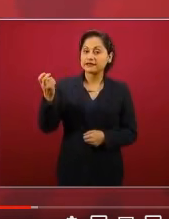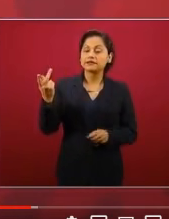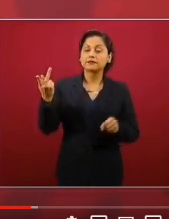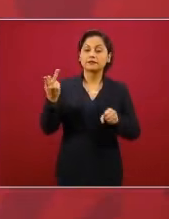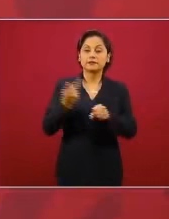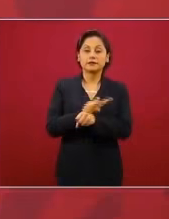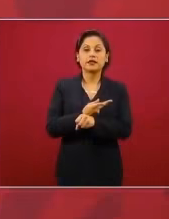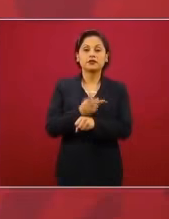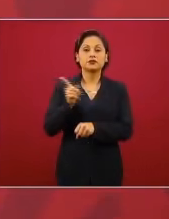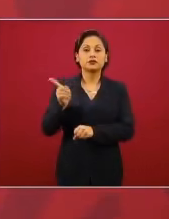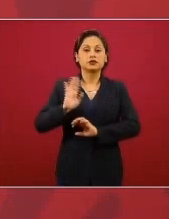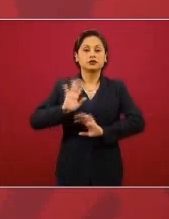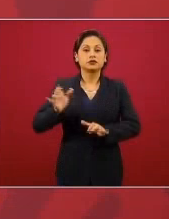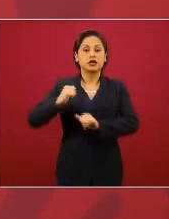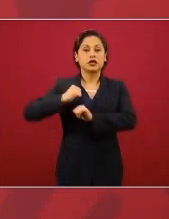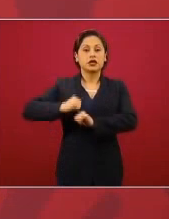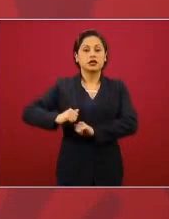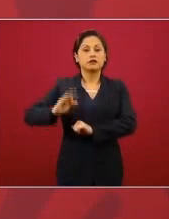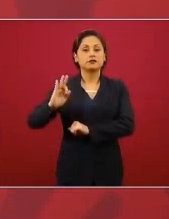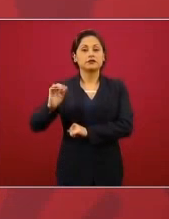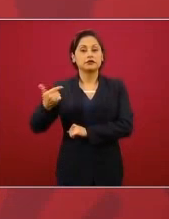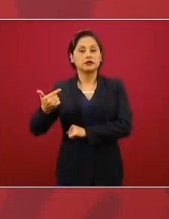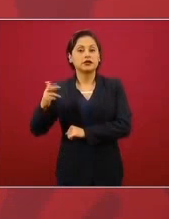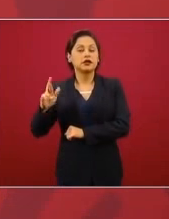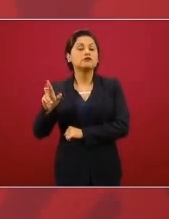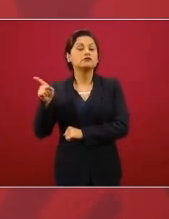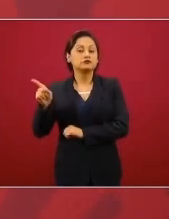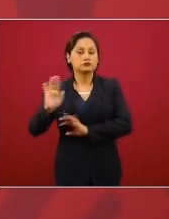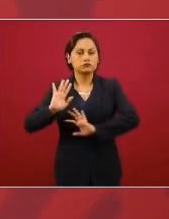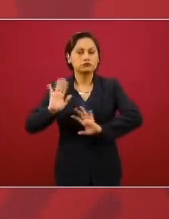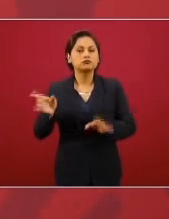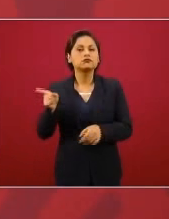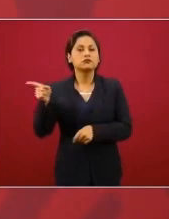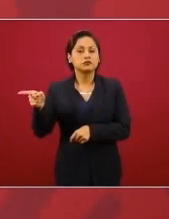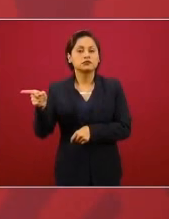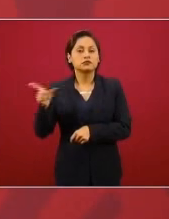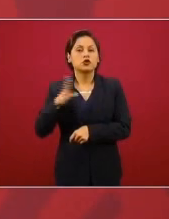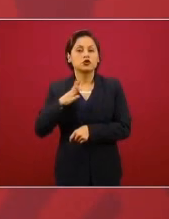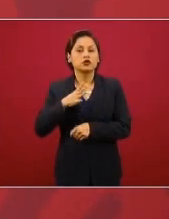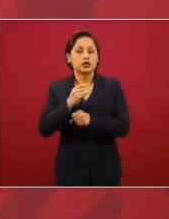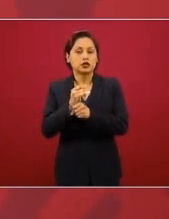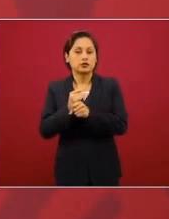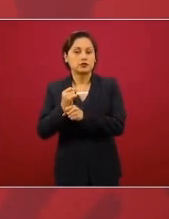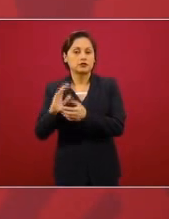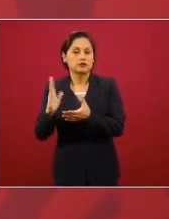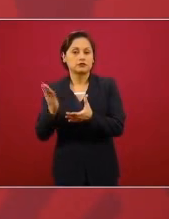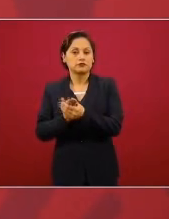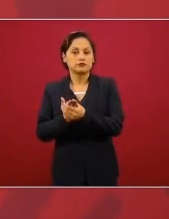ya tienen ellos la investigación